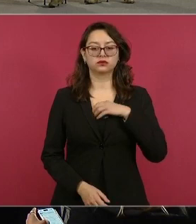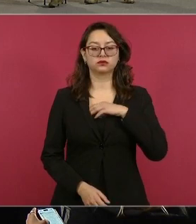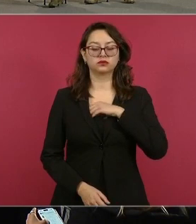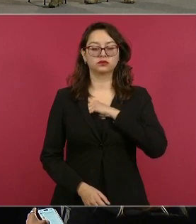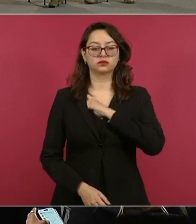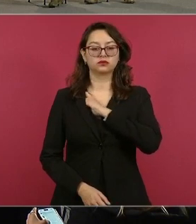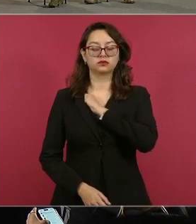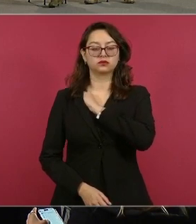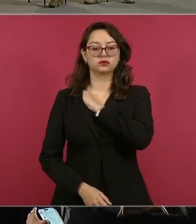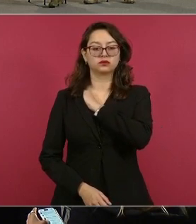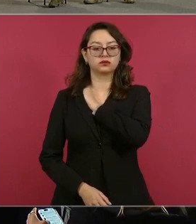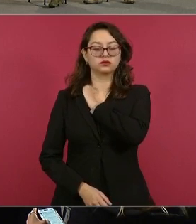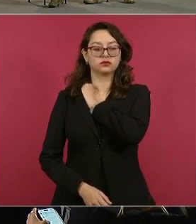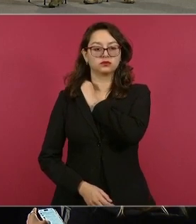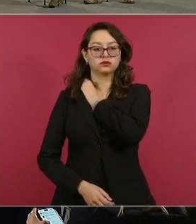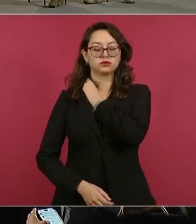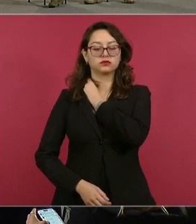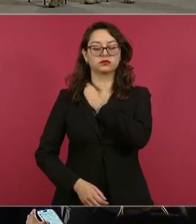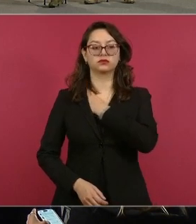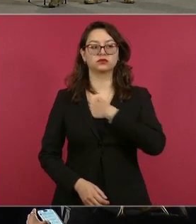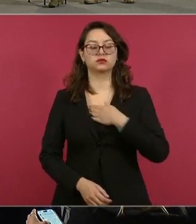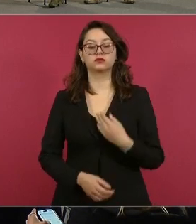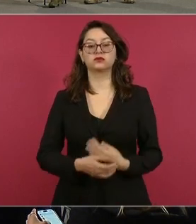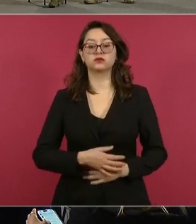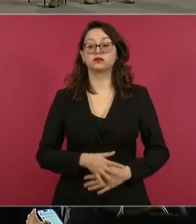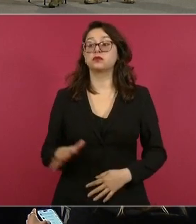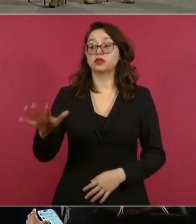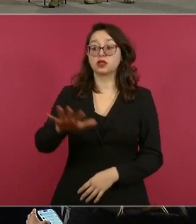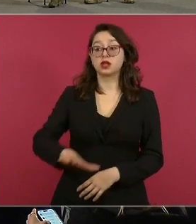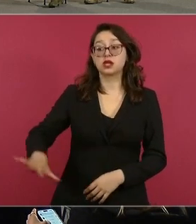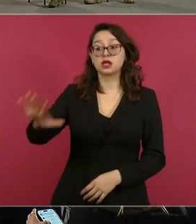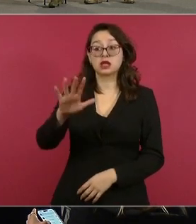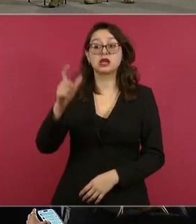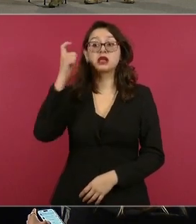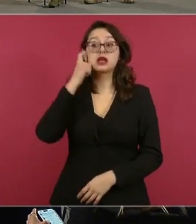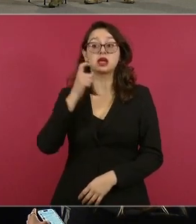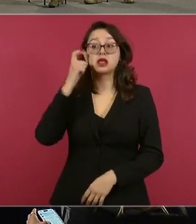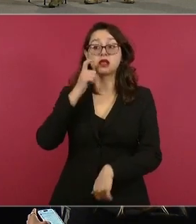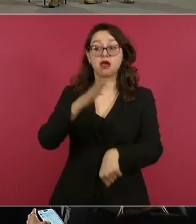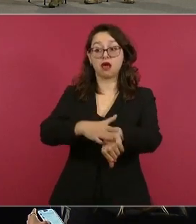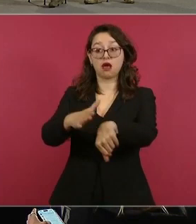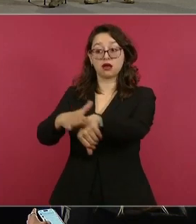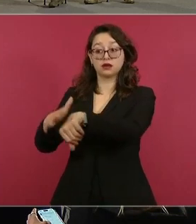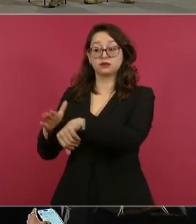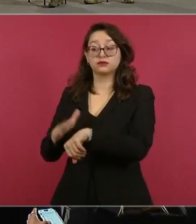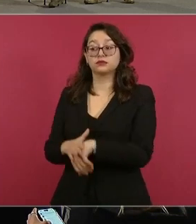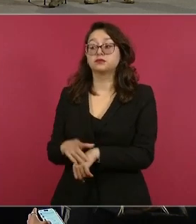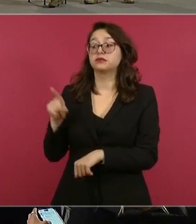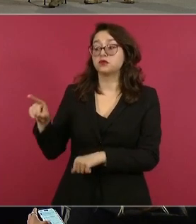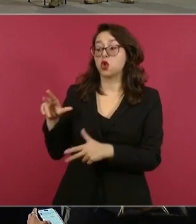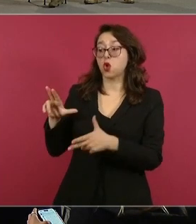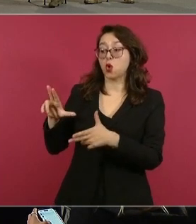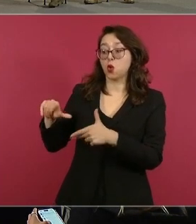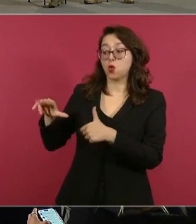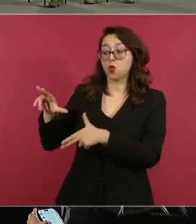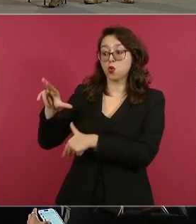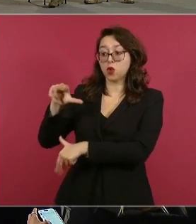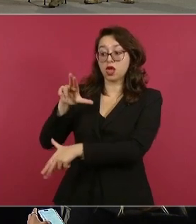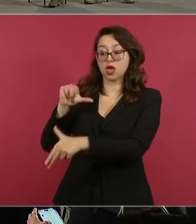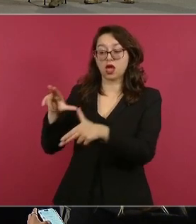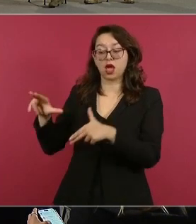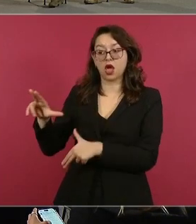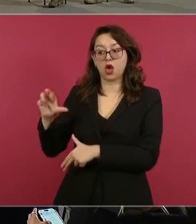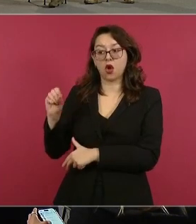toda la población de la Costa Grande de Guerrero. De acuerdo con la información disponible, se pronostica que el huracán